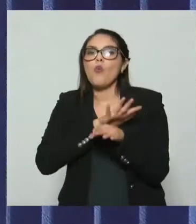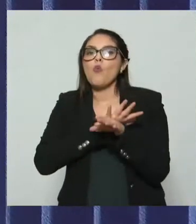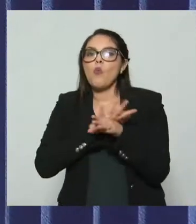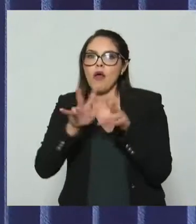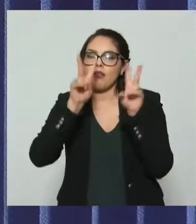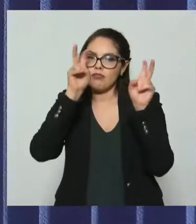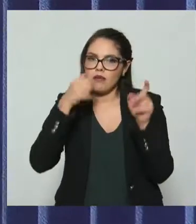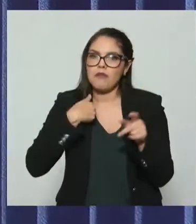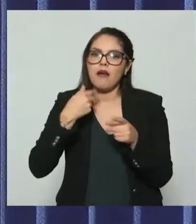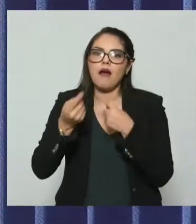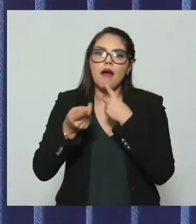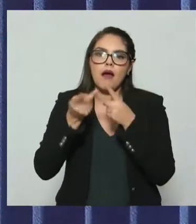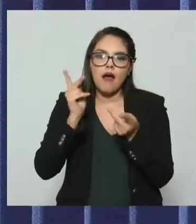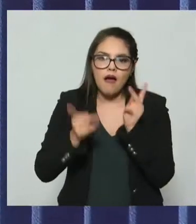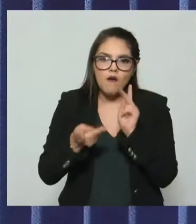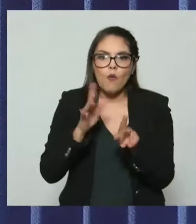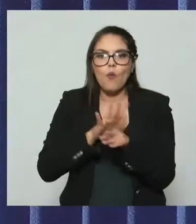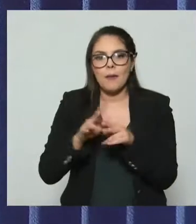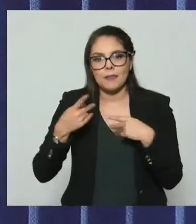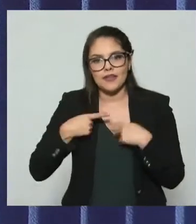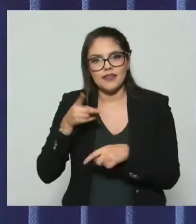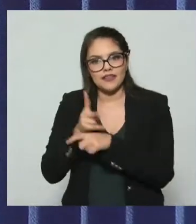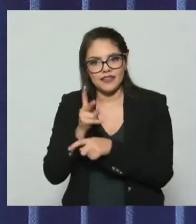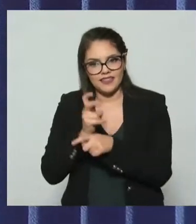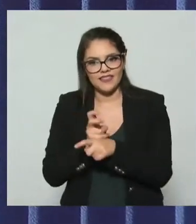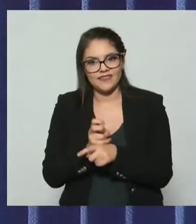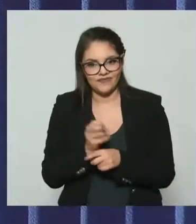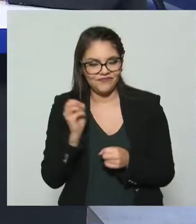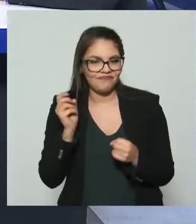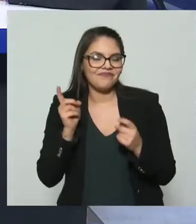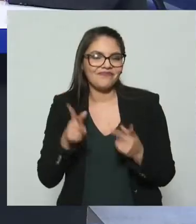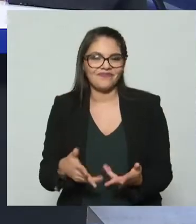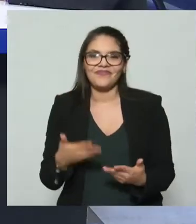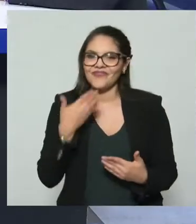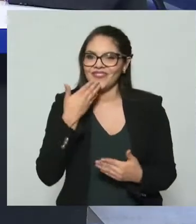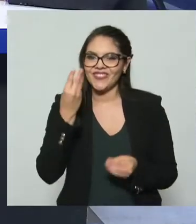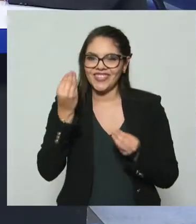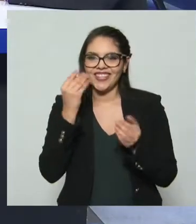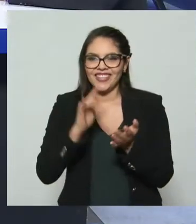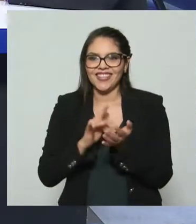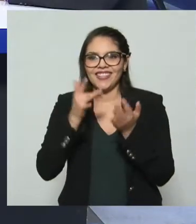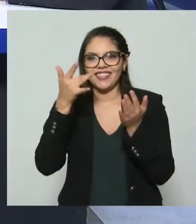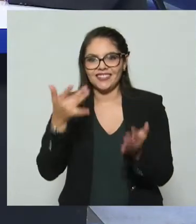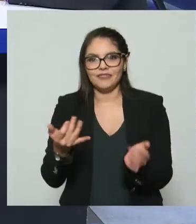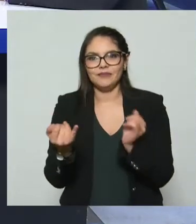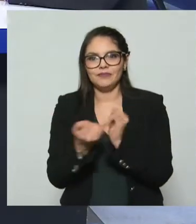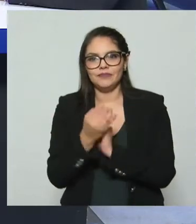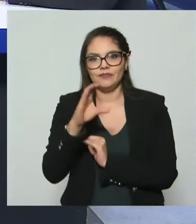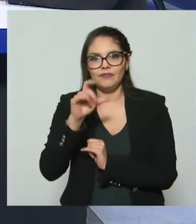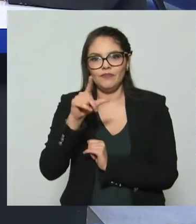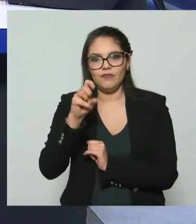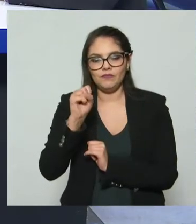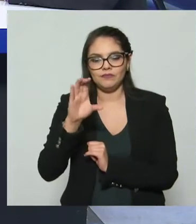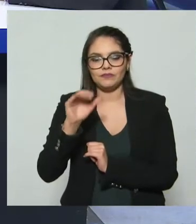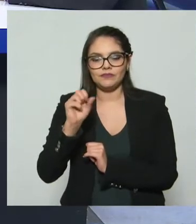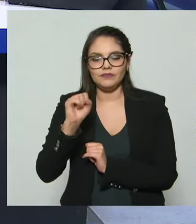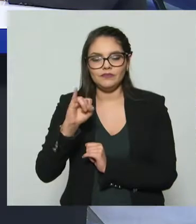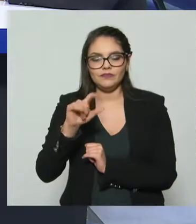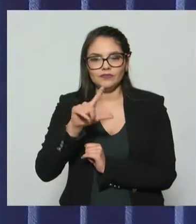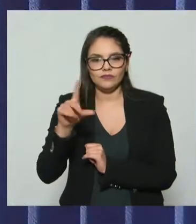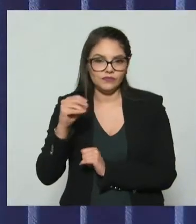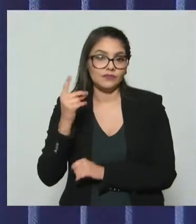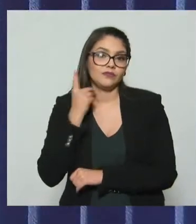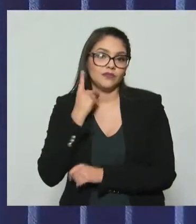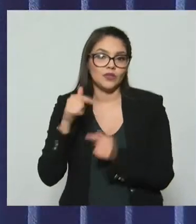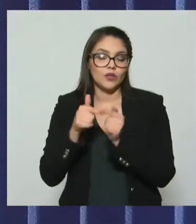los temas que vamos a manejar y quiénes serán los invitados, ¿no? Pues Muchas muchísimas gracias. gracias. Gracias, Carlos Castillo, diputado de la